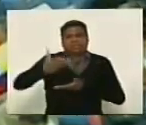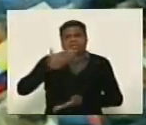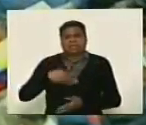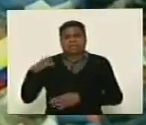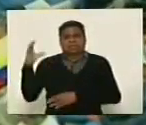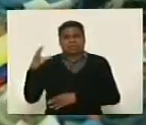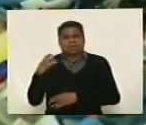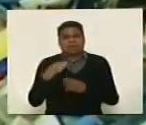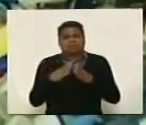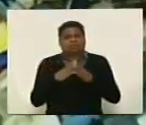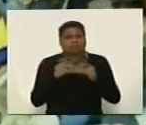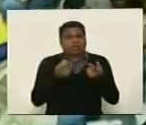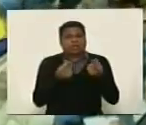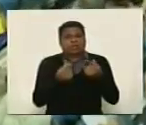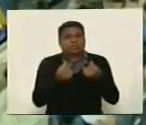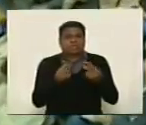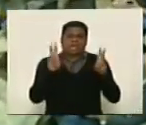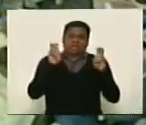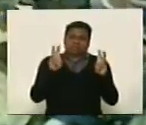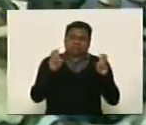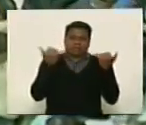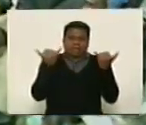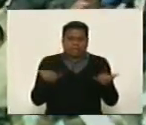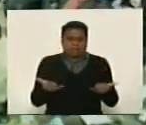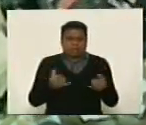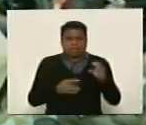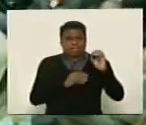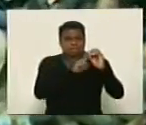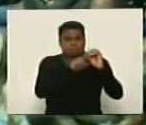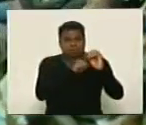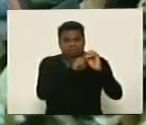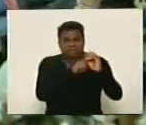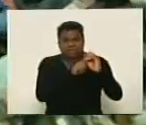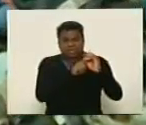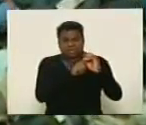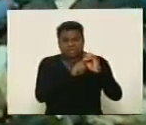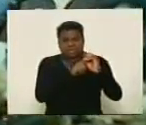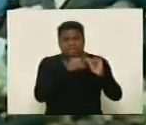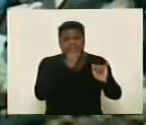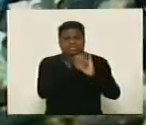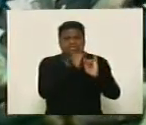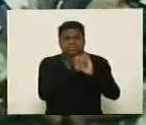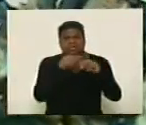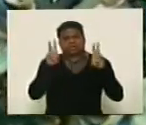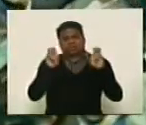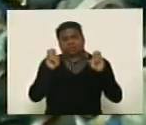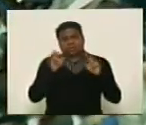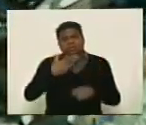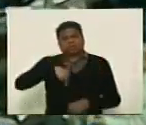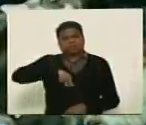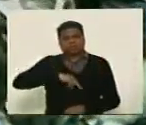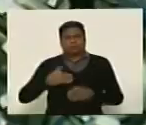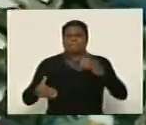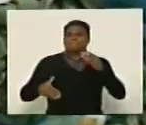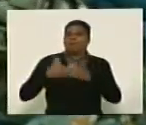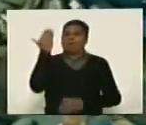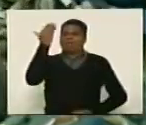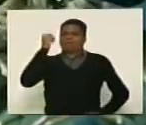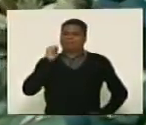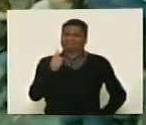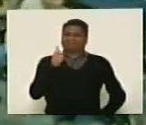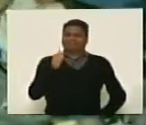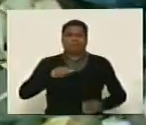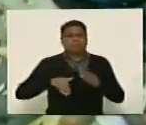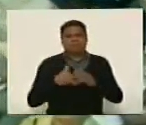economías emergentes. Con el Petro estamos demostrando nosotros que estamos a la